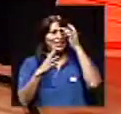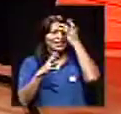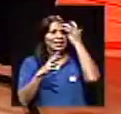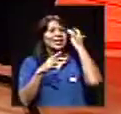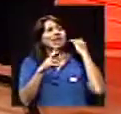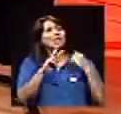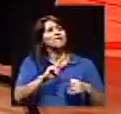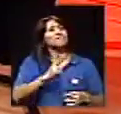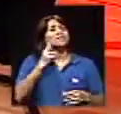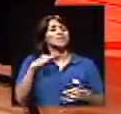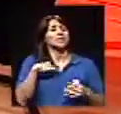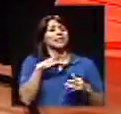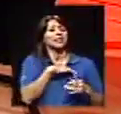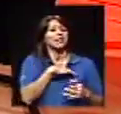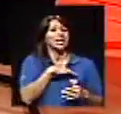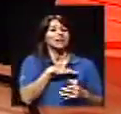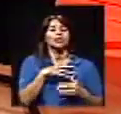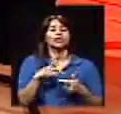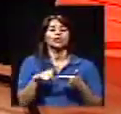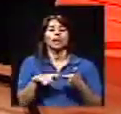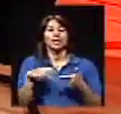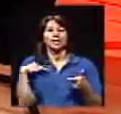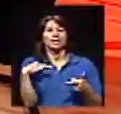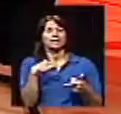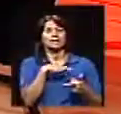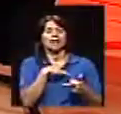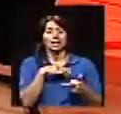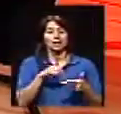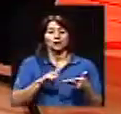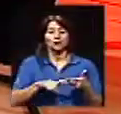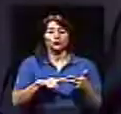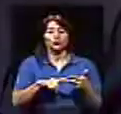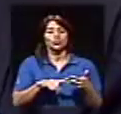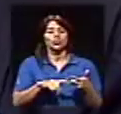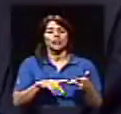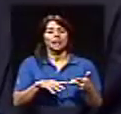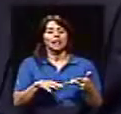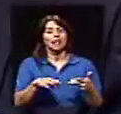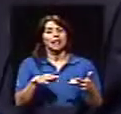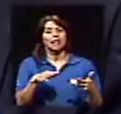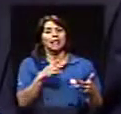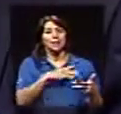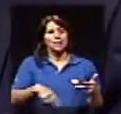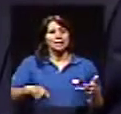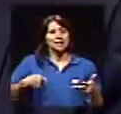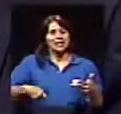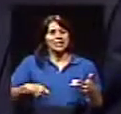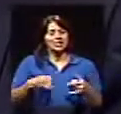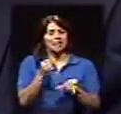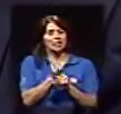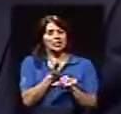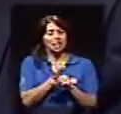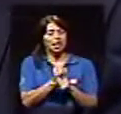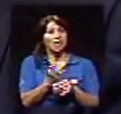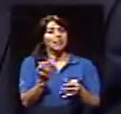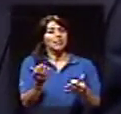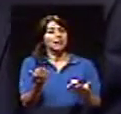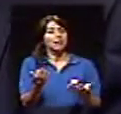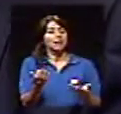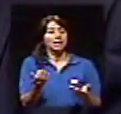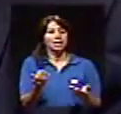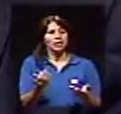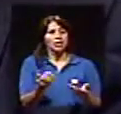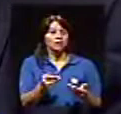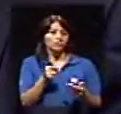y ministerios y juntas directivas y presidencia de entidad están entre